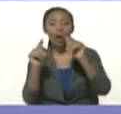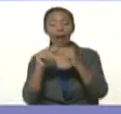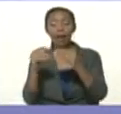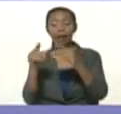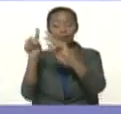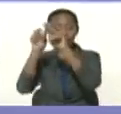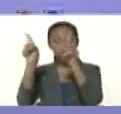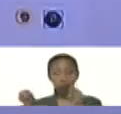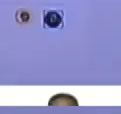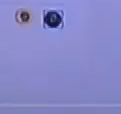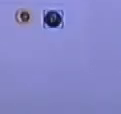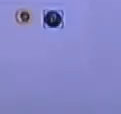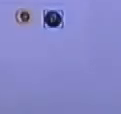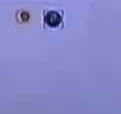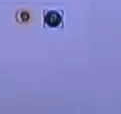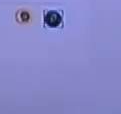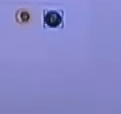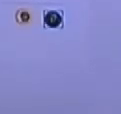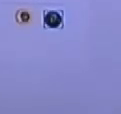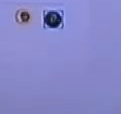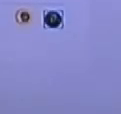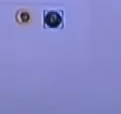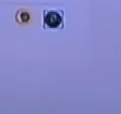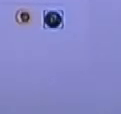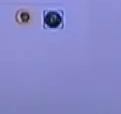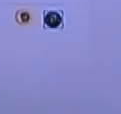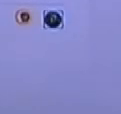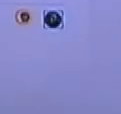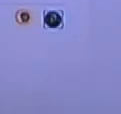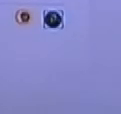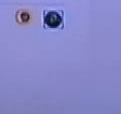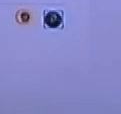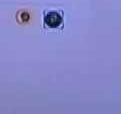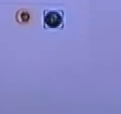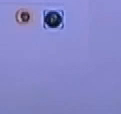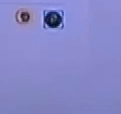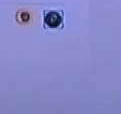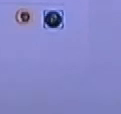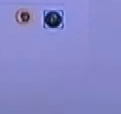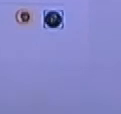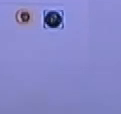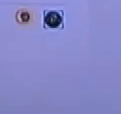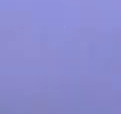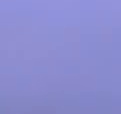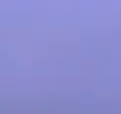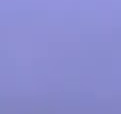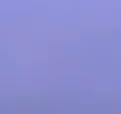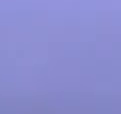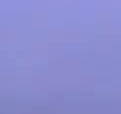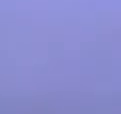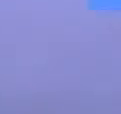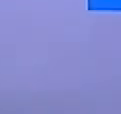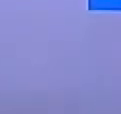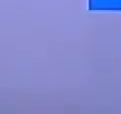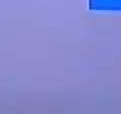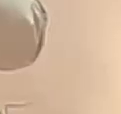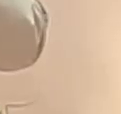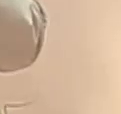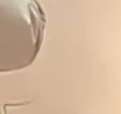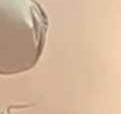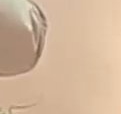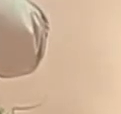y eso nos permite también seleccionar el estado, la oficina a